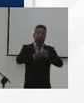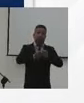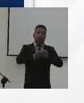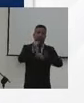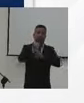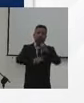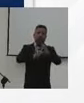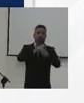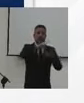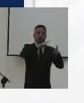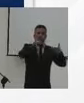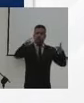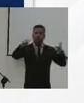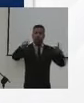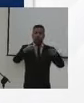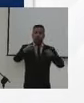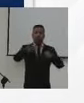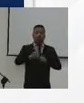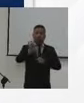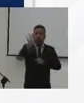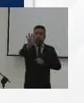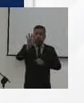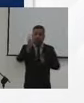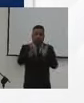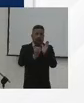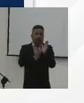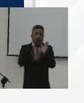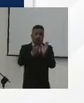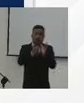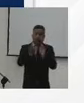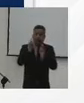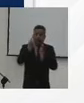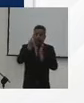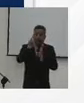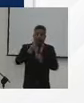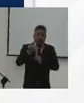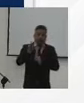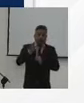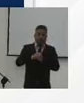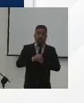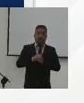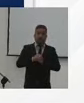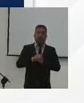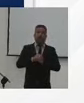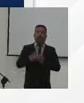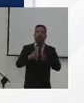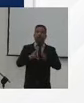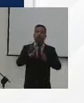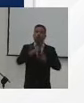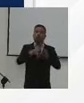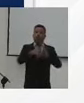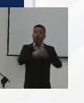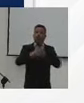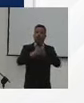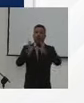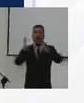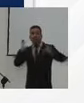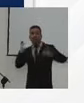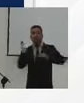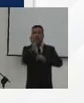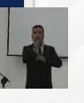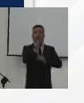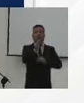números a nivel internacional, sólo podríamos tomar un ejemplo de los últimos días. El Super Bowl en los Estados